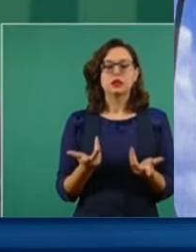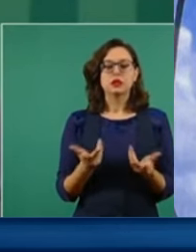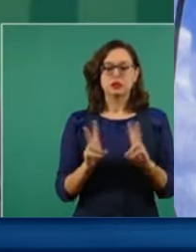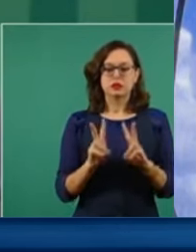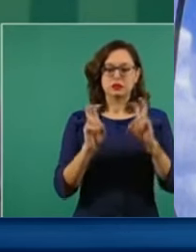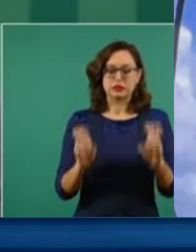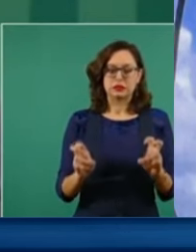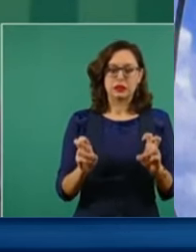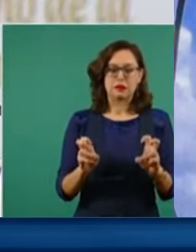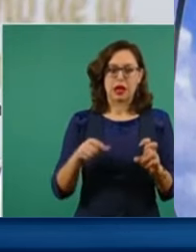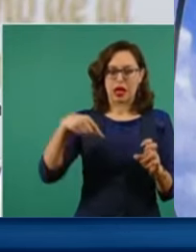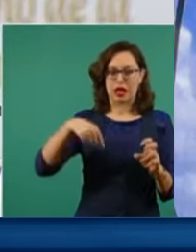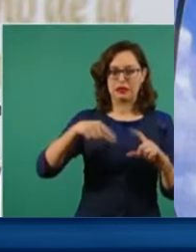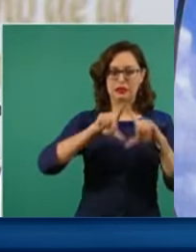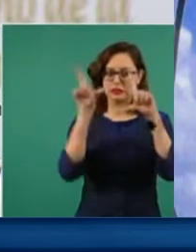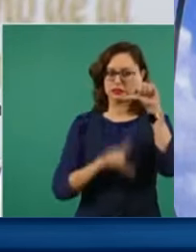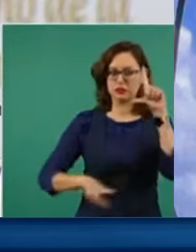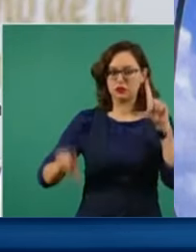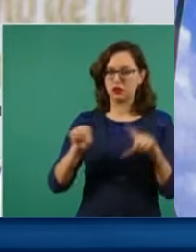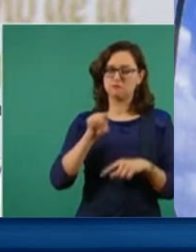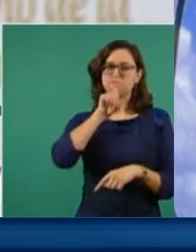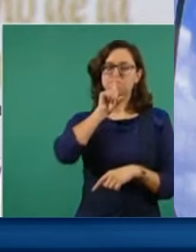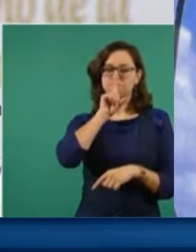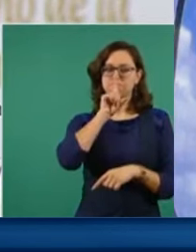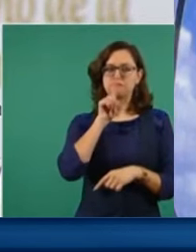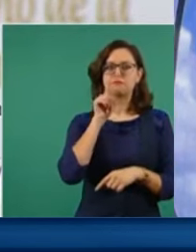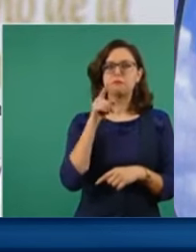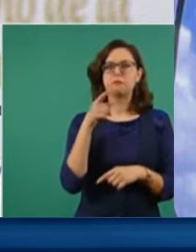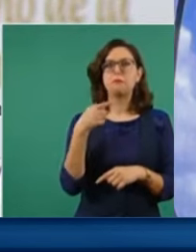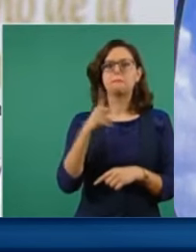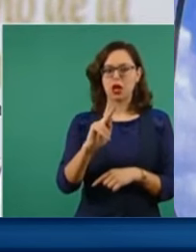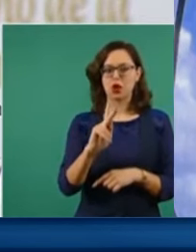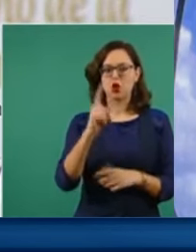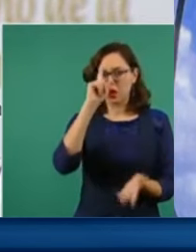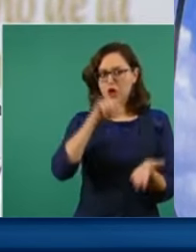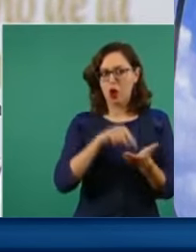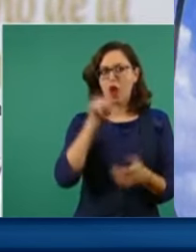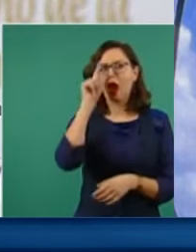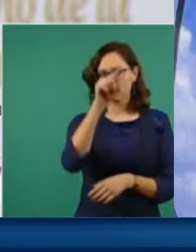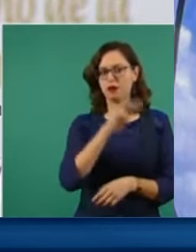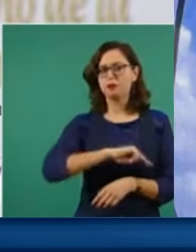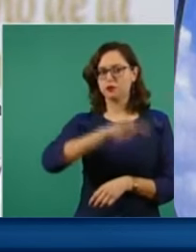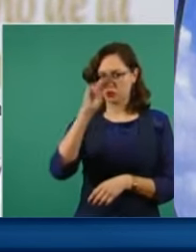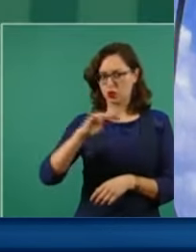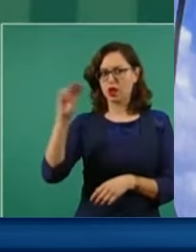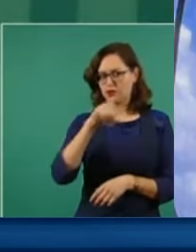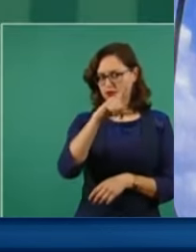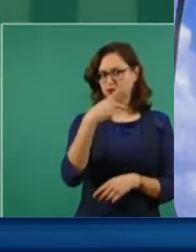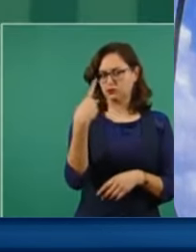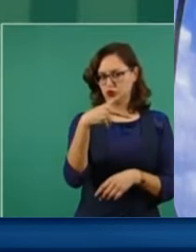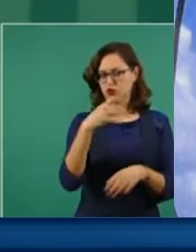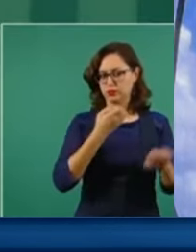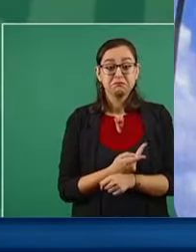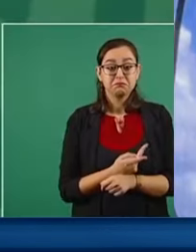negocios. La confianza y la certeza legal, la certeza de derechos, está afectando a la